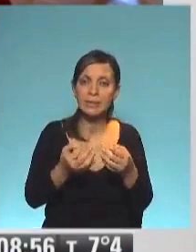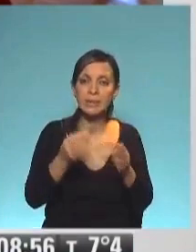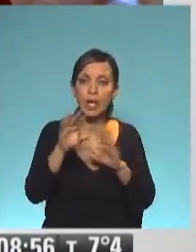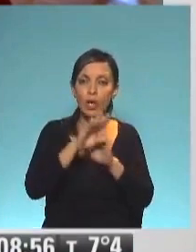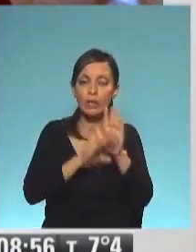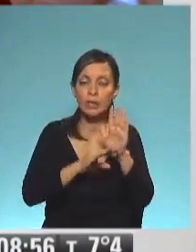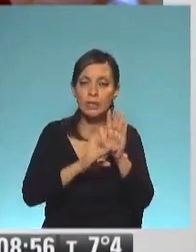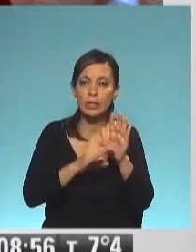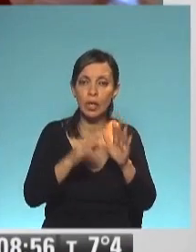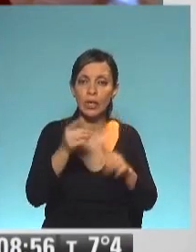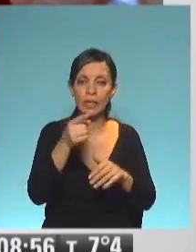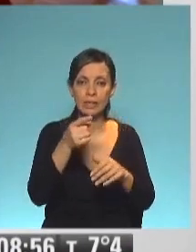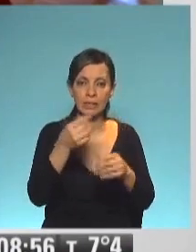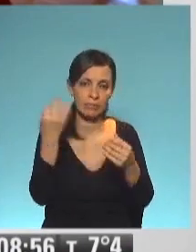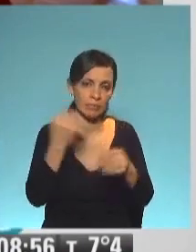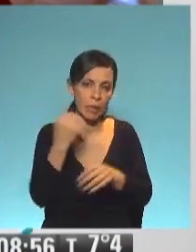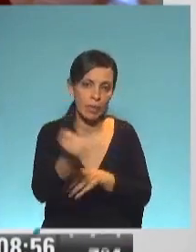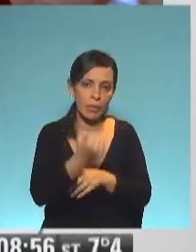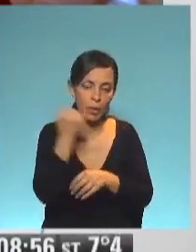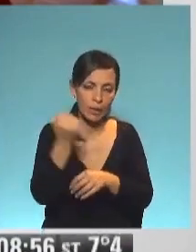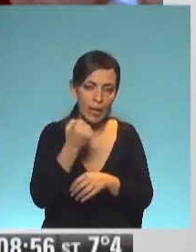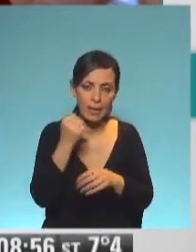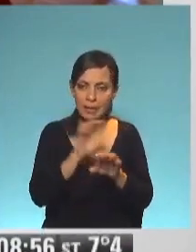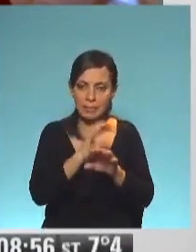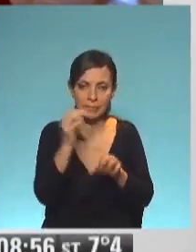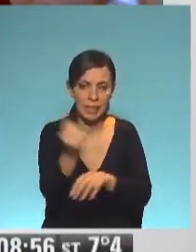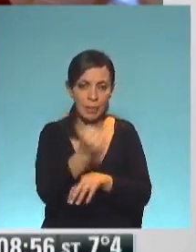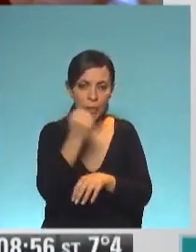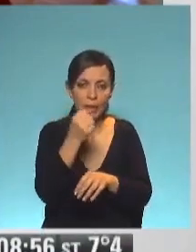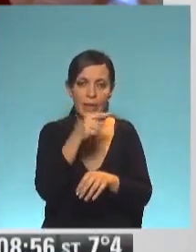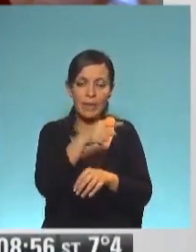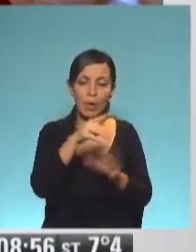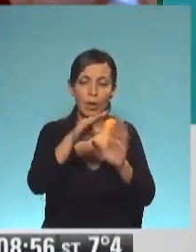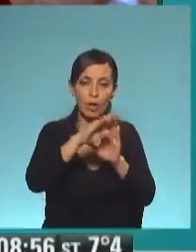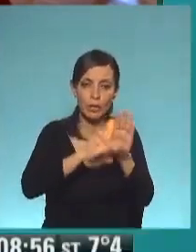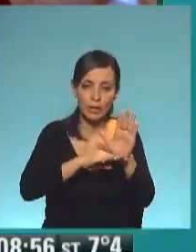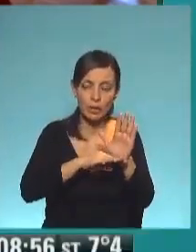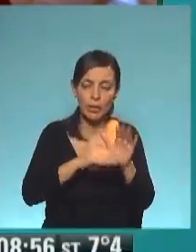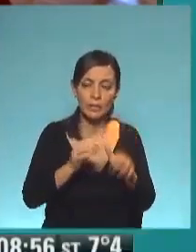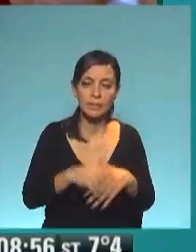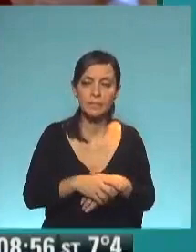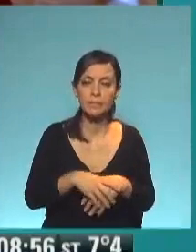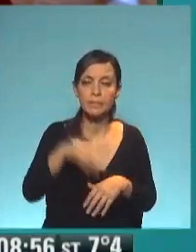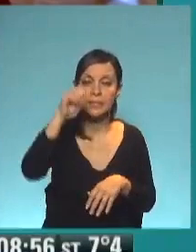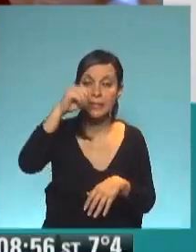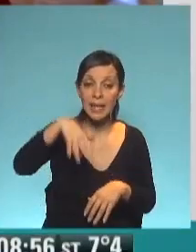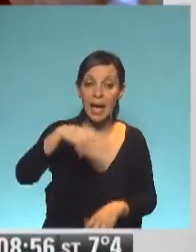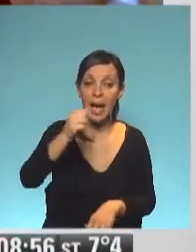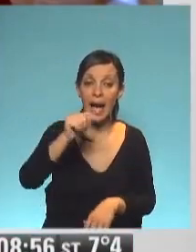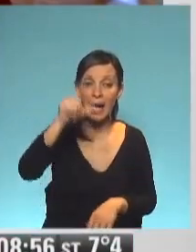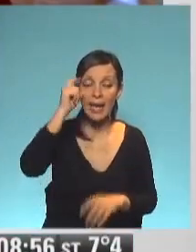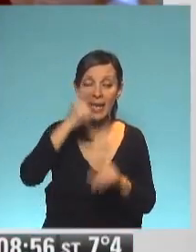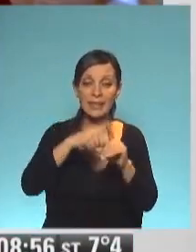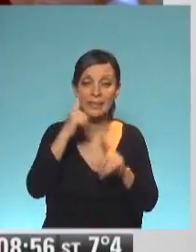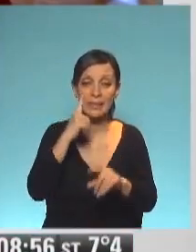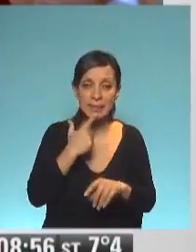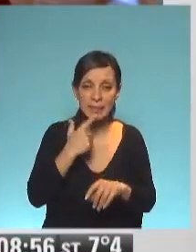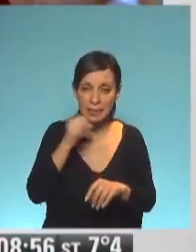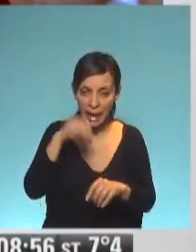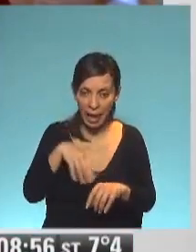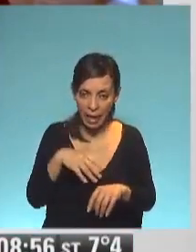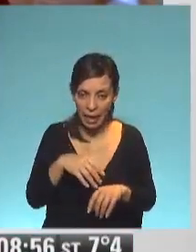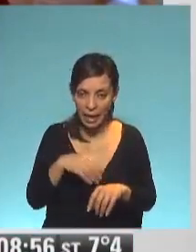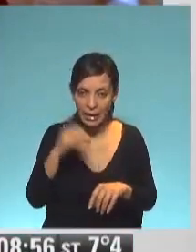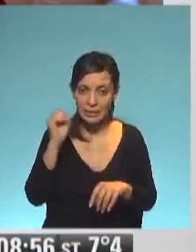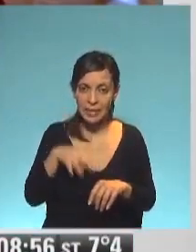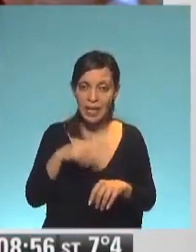Claro, fundamental, Karina, es eso que decís, las condiciones y demás. Alexis, ¿estás ahí? Alexis Edelstein, que es biólogo, decíamos